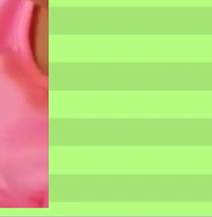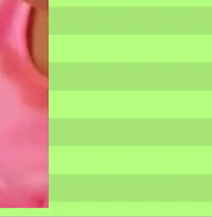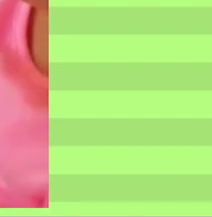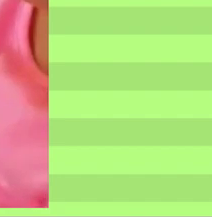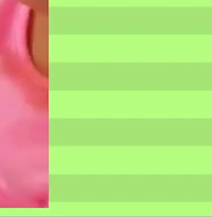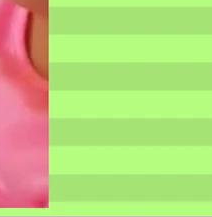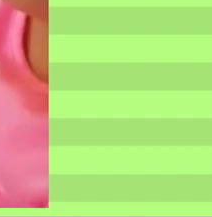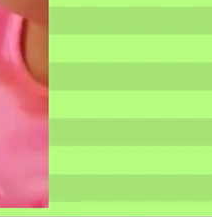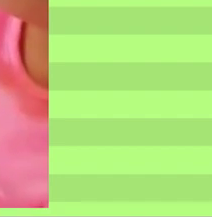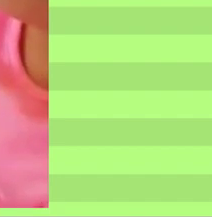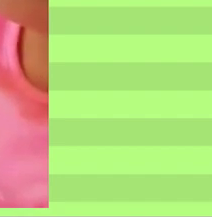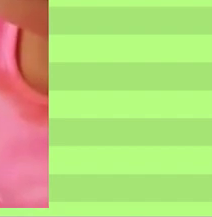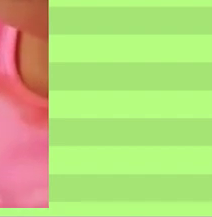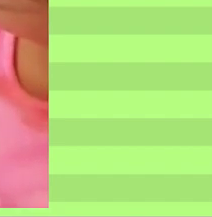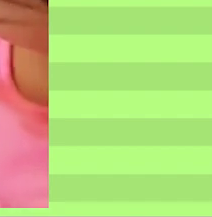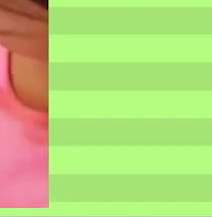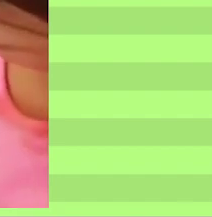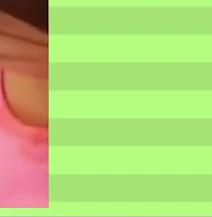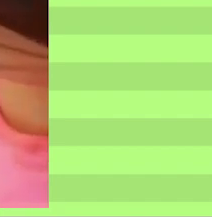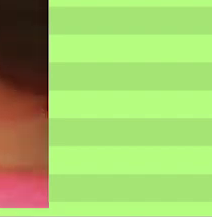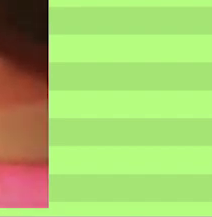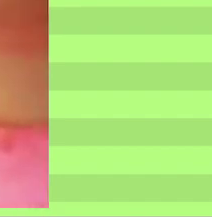¿Mariel?